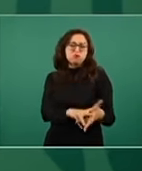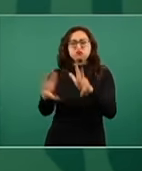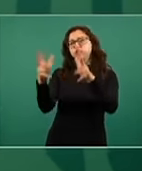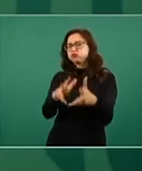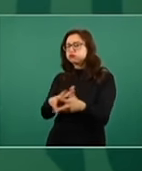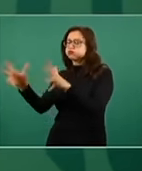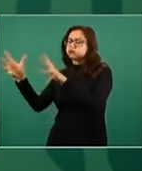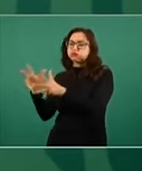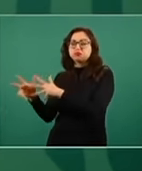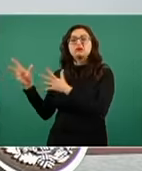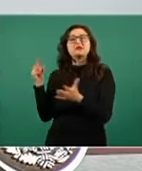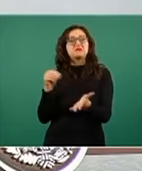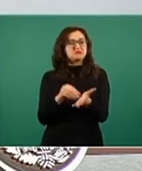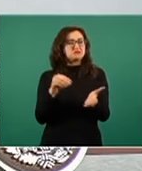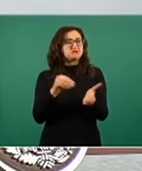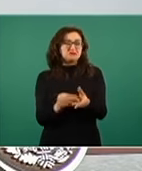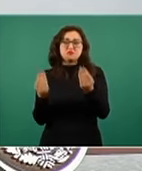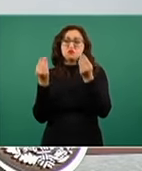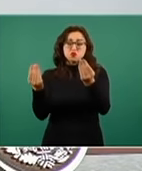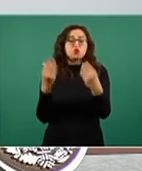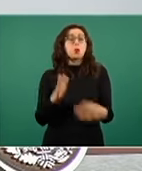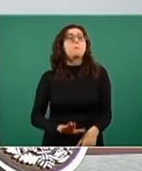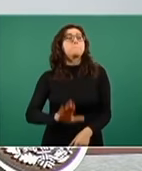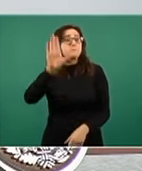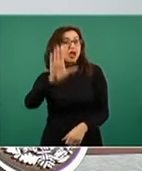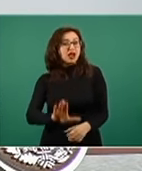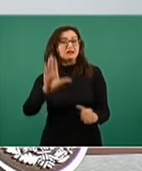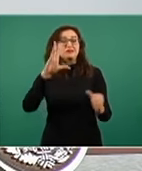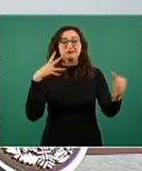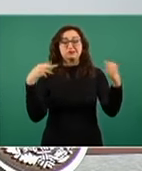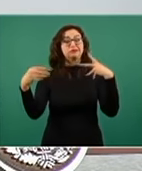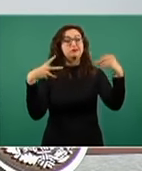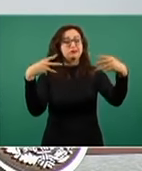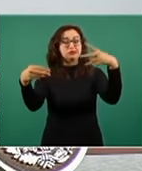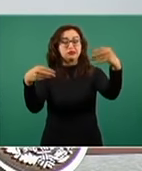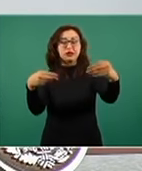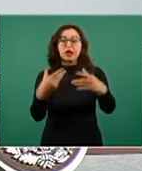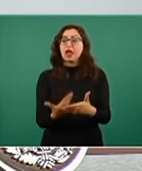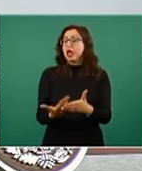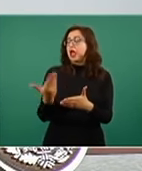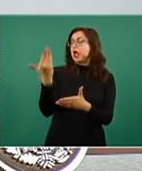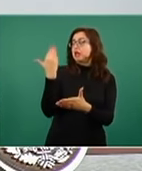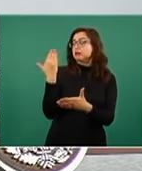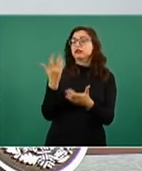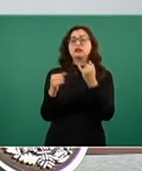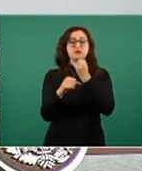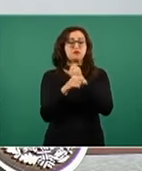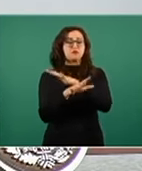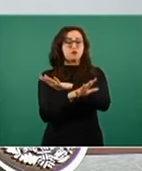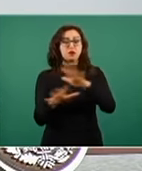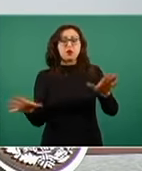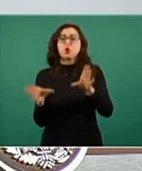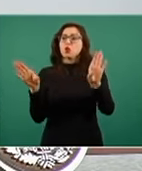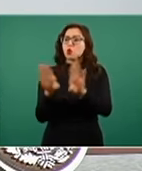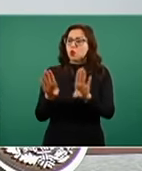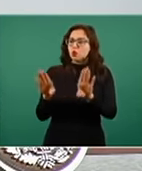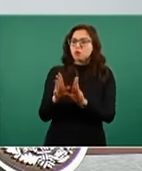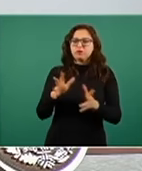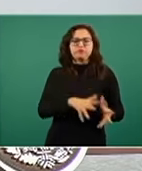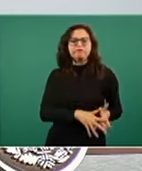días pasados informamos las cifras relacionadas a los delitos contra las mujeres, el inicio de las